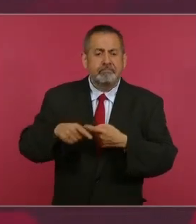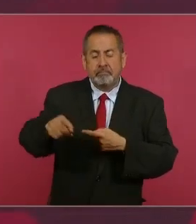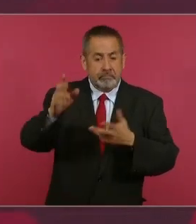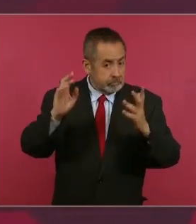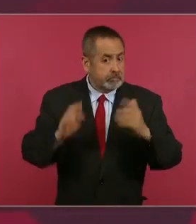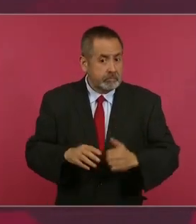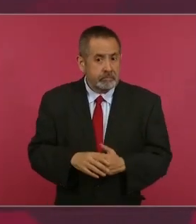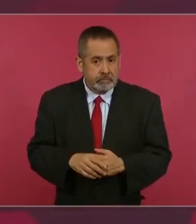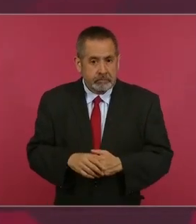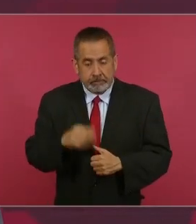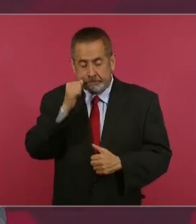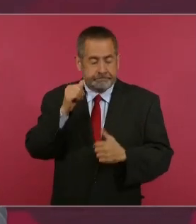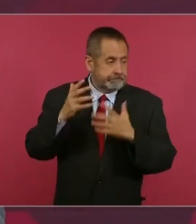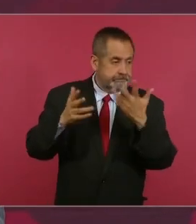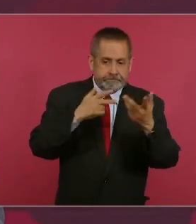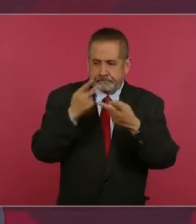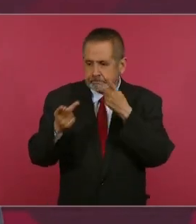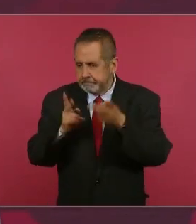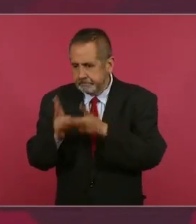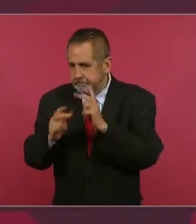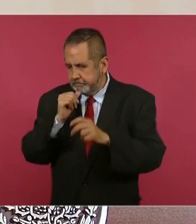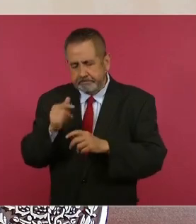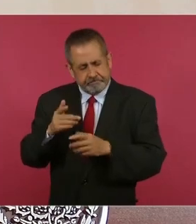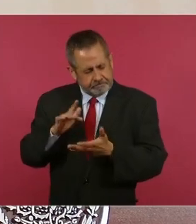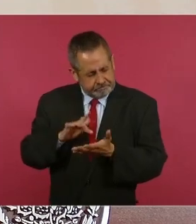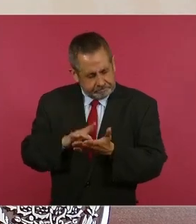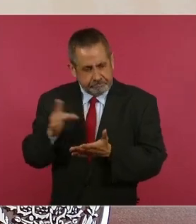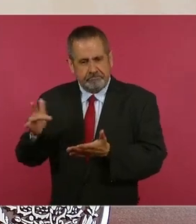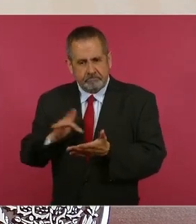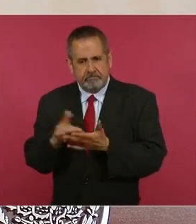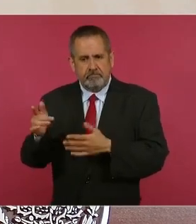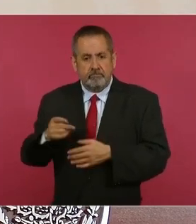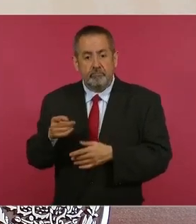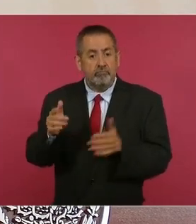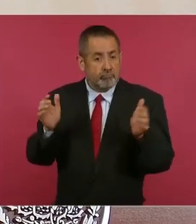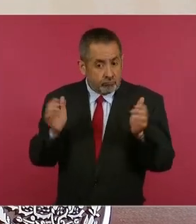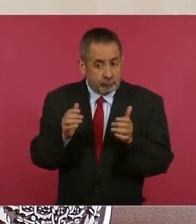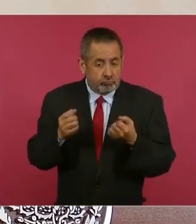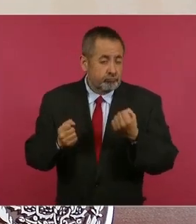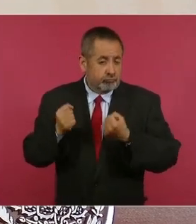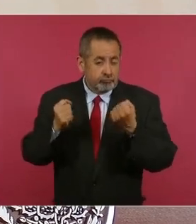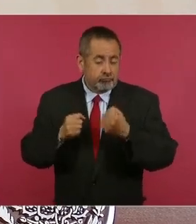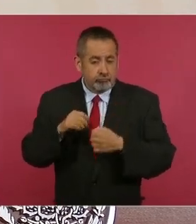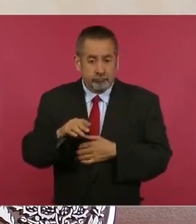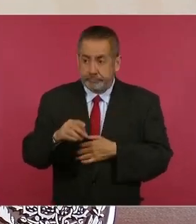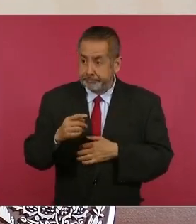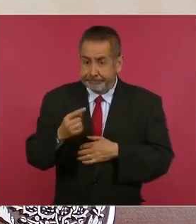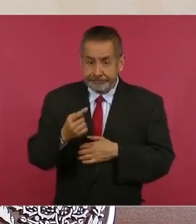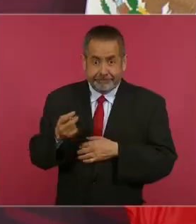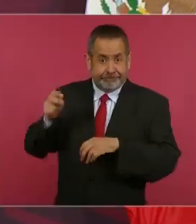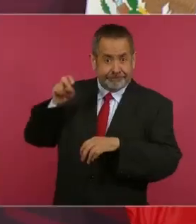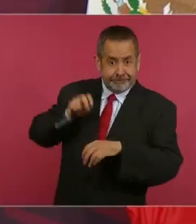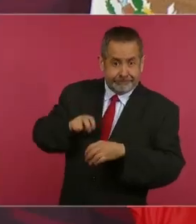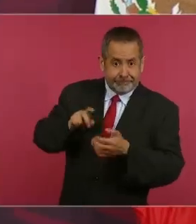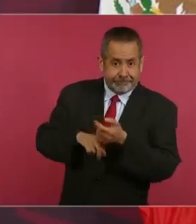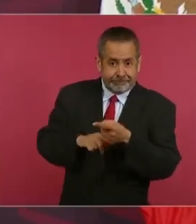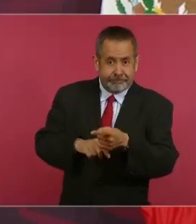pude hablar con él, pero ahí en esa camionetita, arriba,